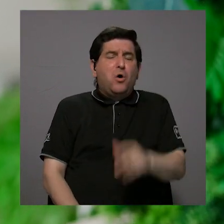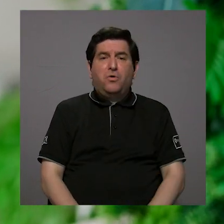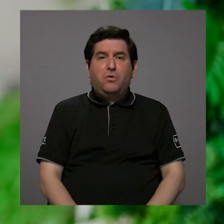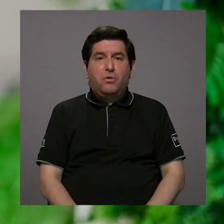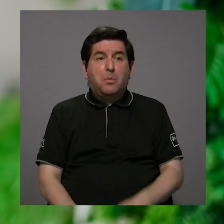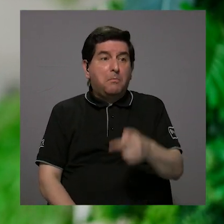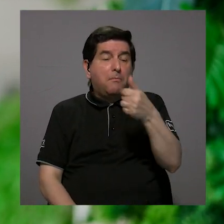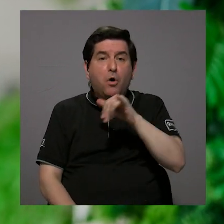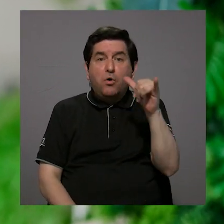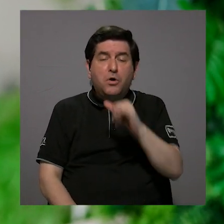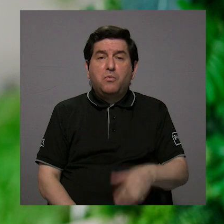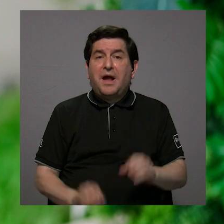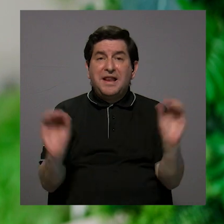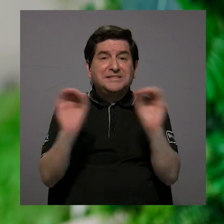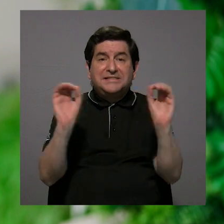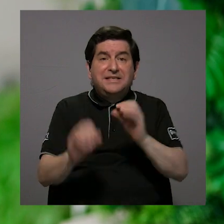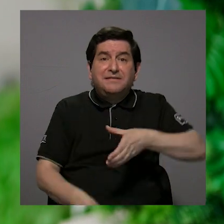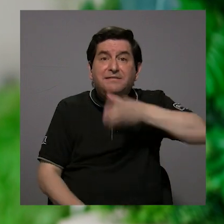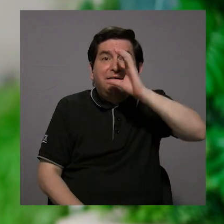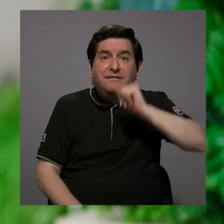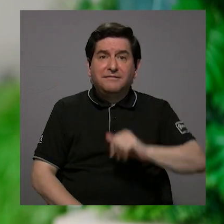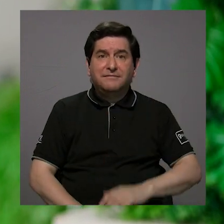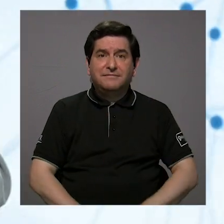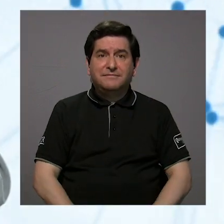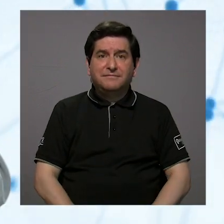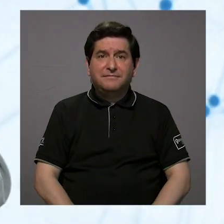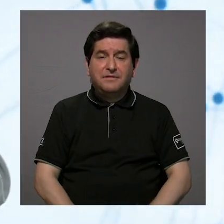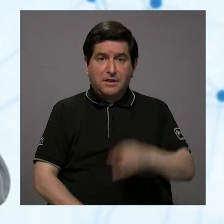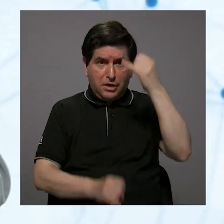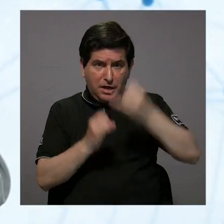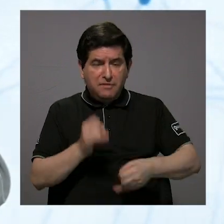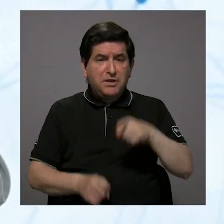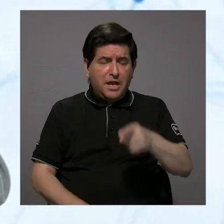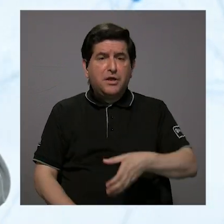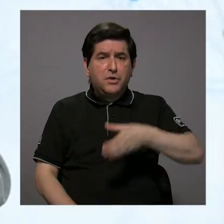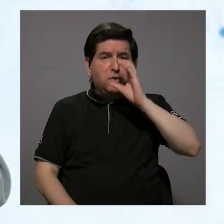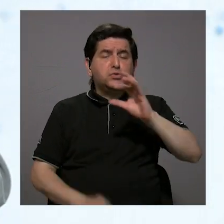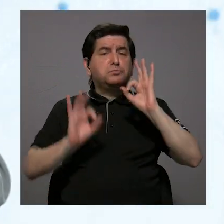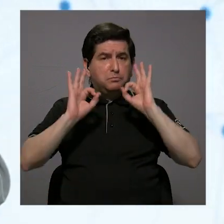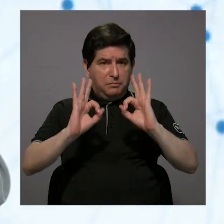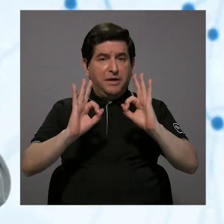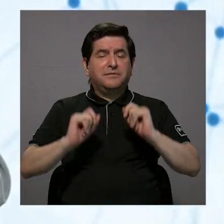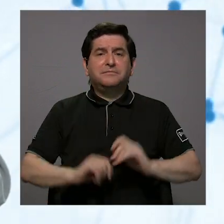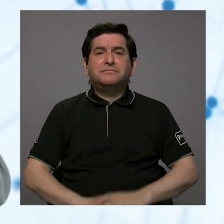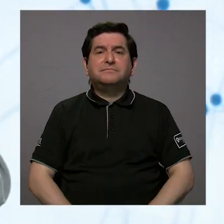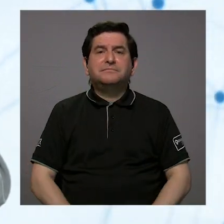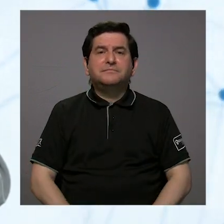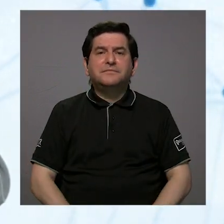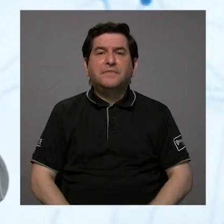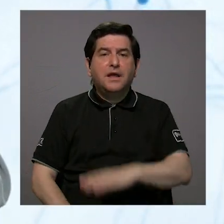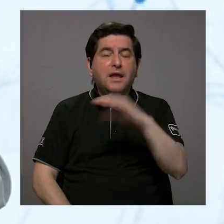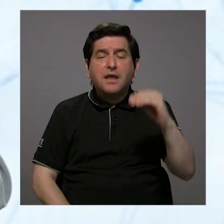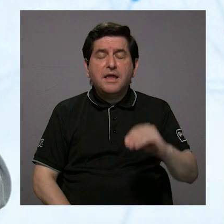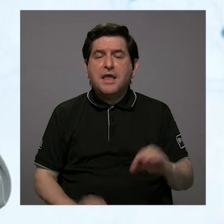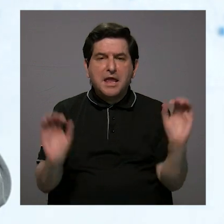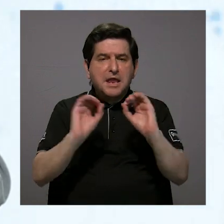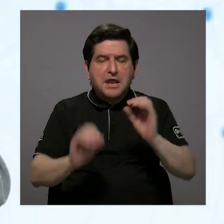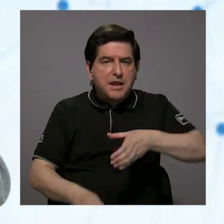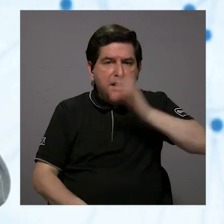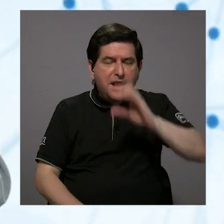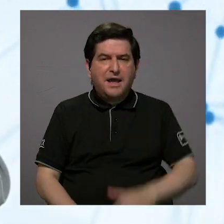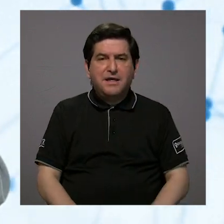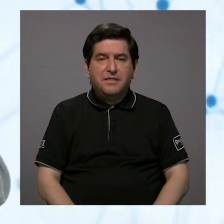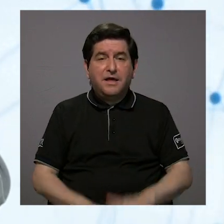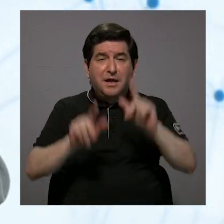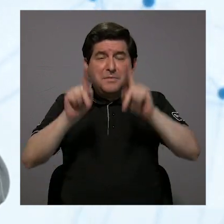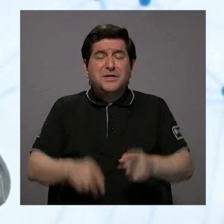de hecho tan poquito como cuando no tomaron nada, y terminaron bien hidratados. Y cuando no tomaron